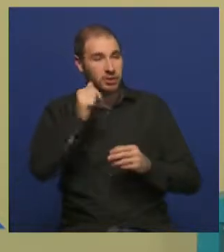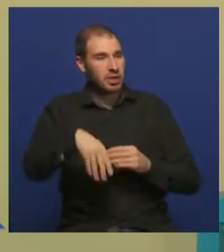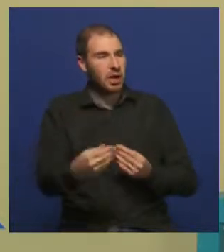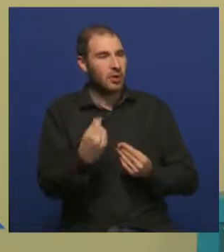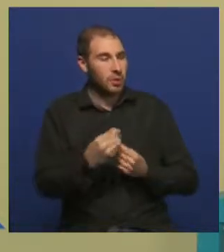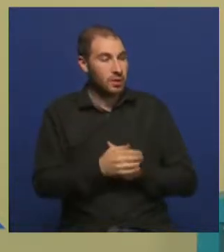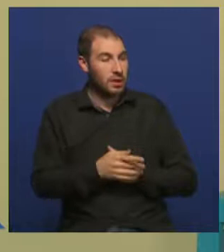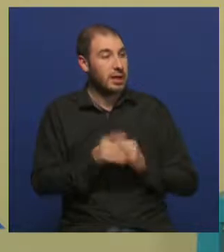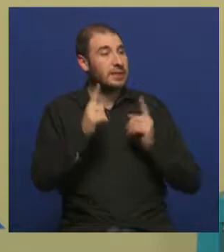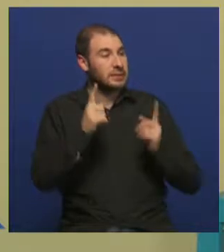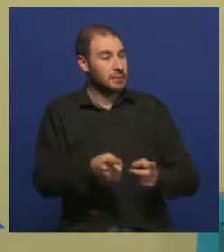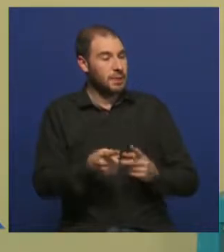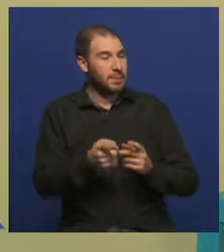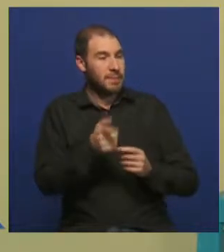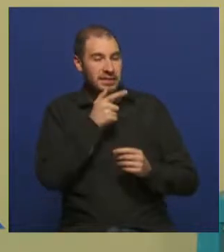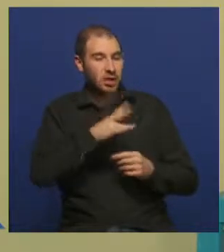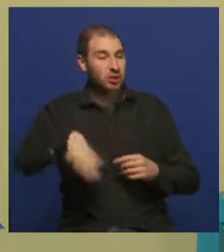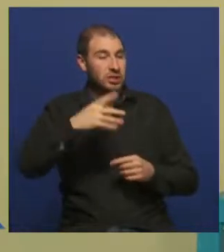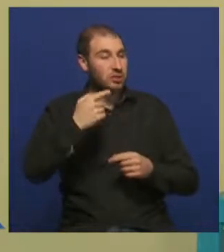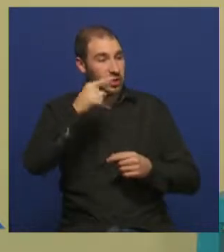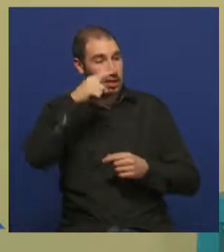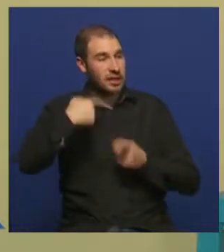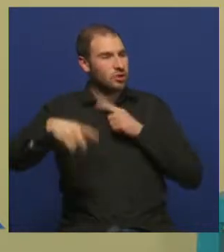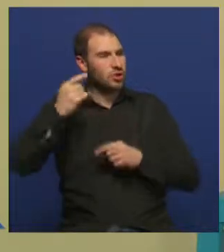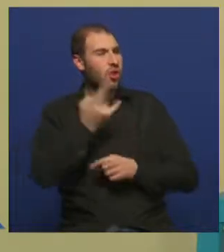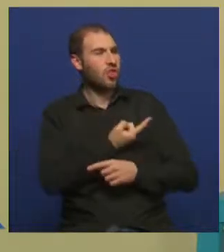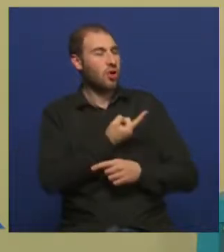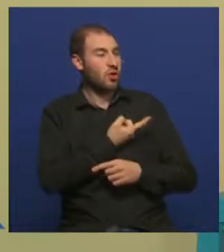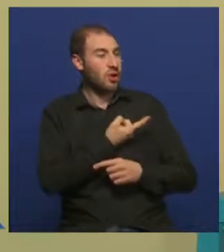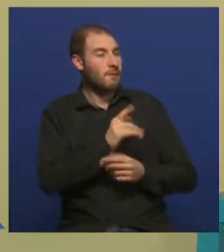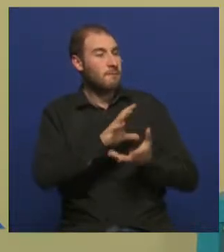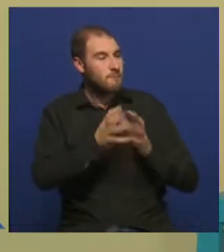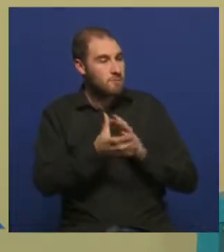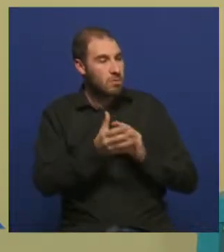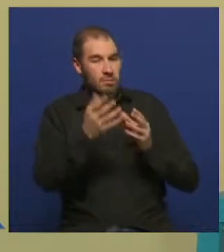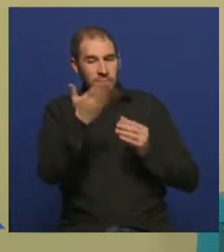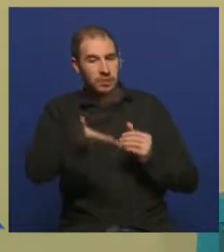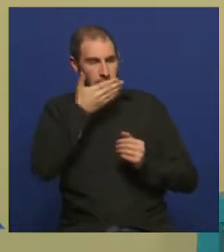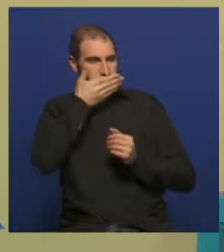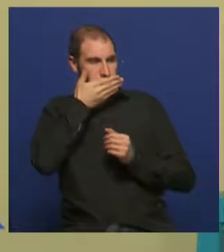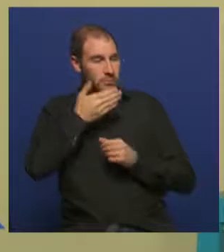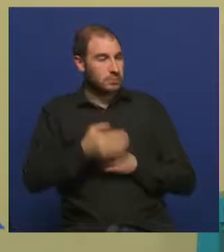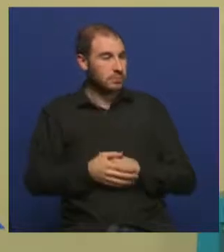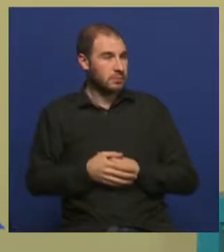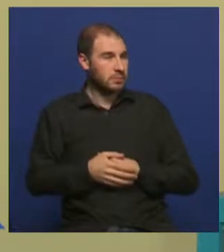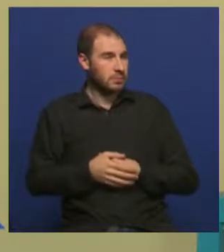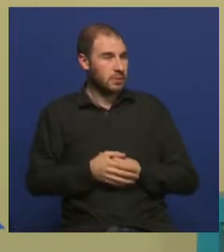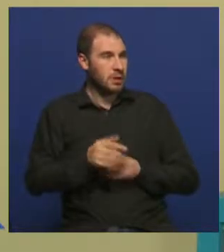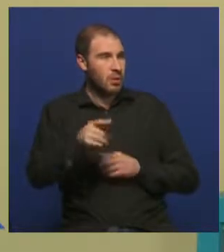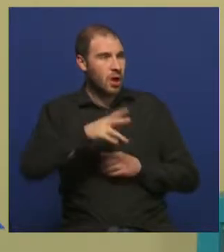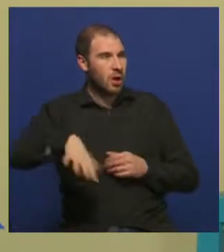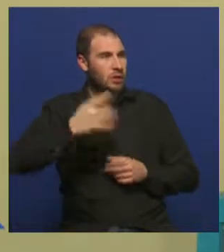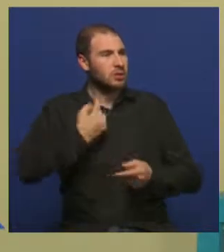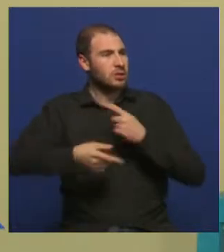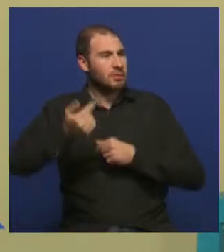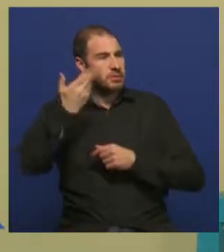Mendoza. Y también hay una especie de contexto histórico de dónde viene la metodología de la desaparición de personas. Haces un contexto histórico